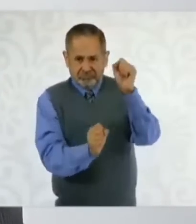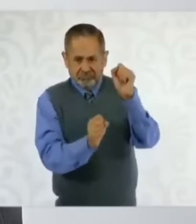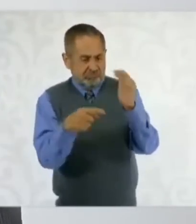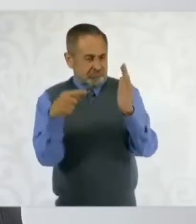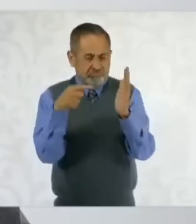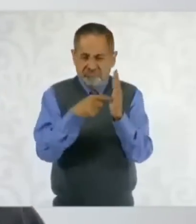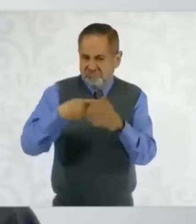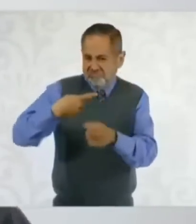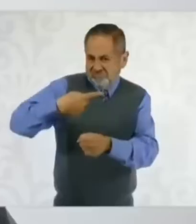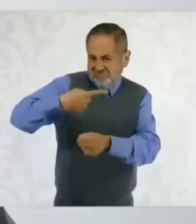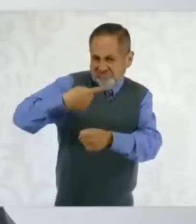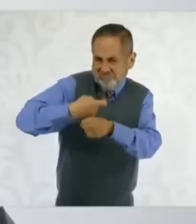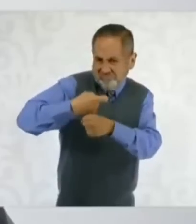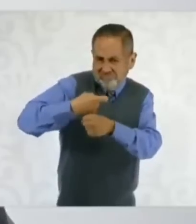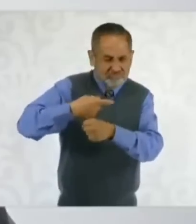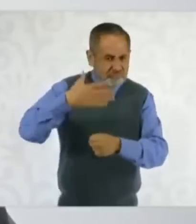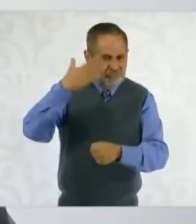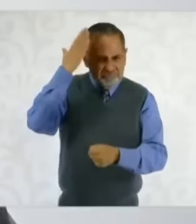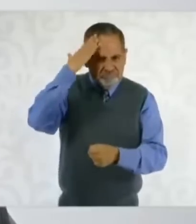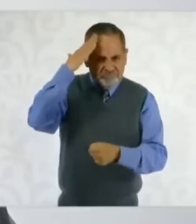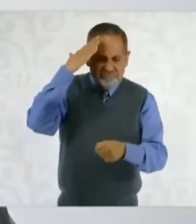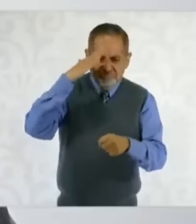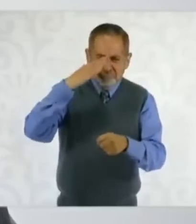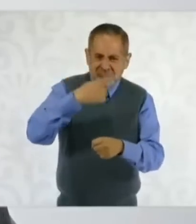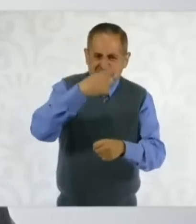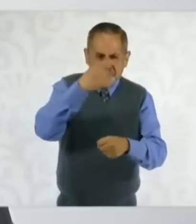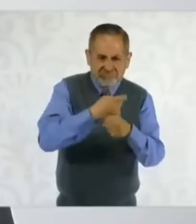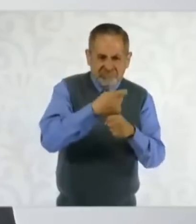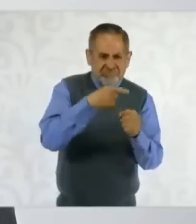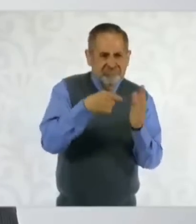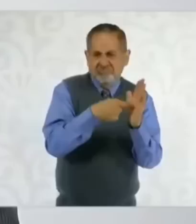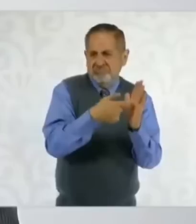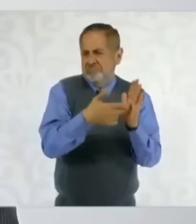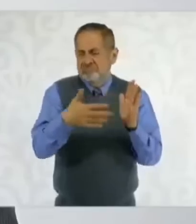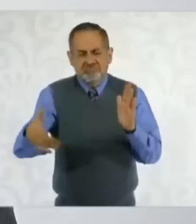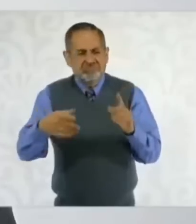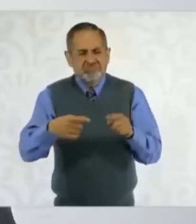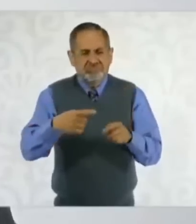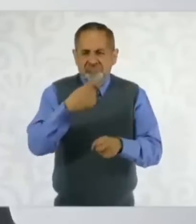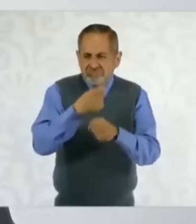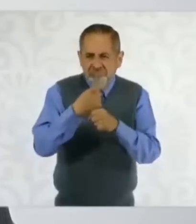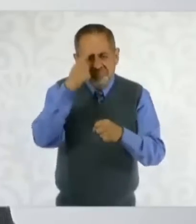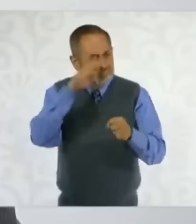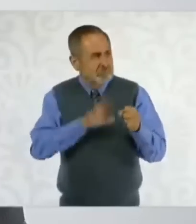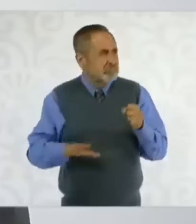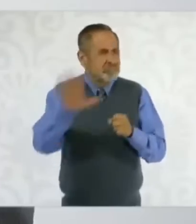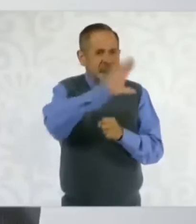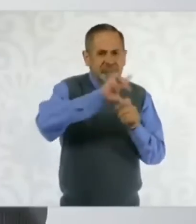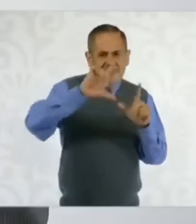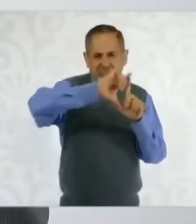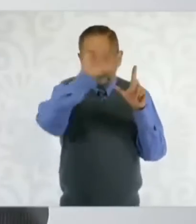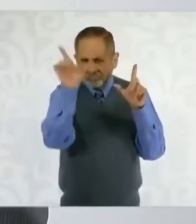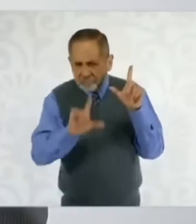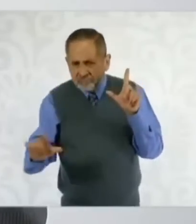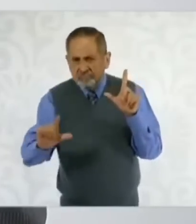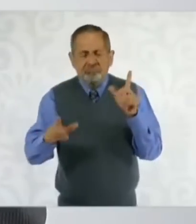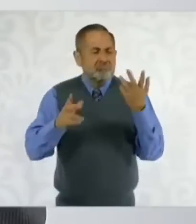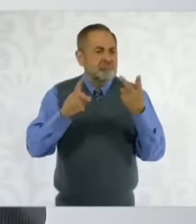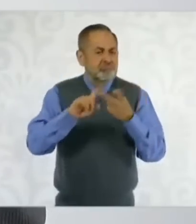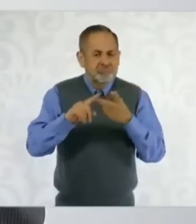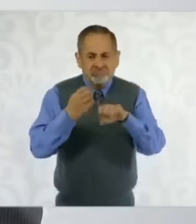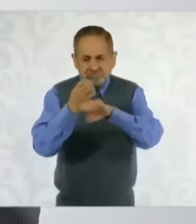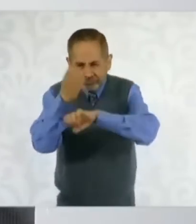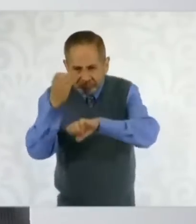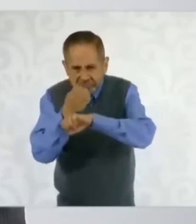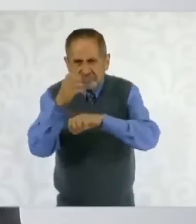texto fundante del orden jurídico mexicano, federal, estatal y municipal. La